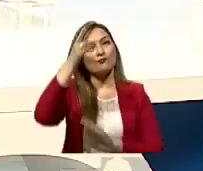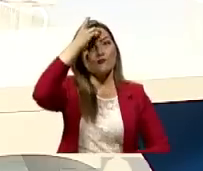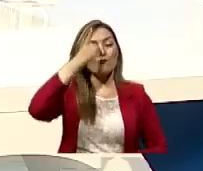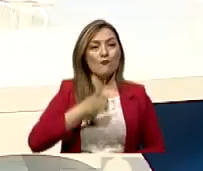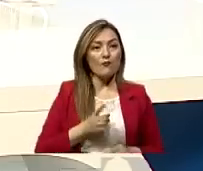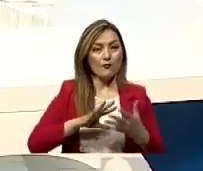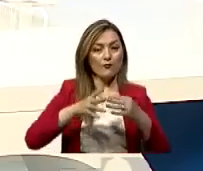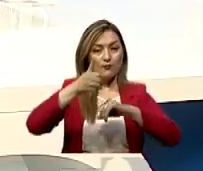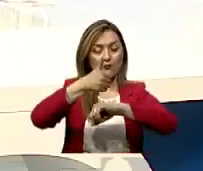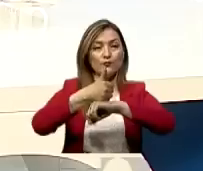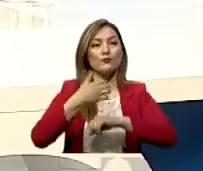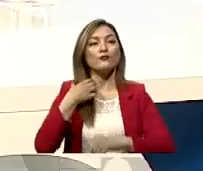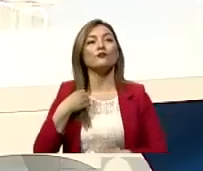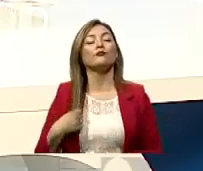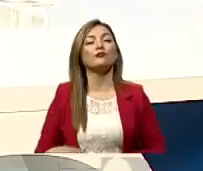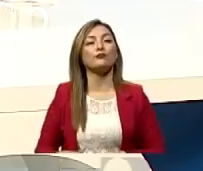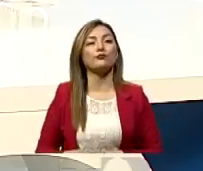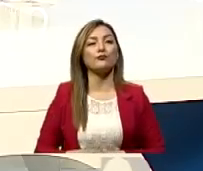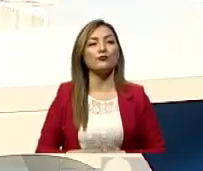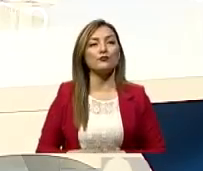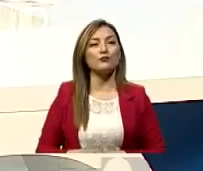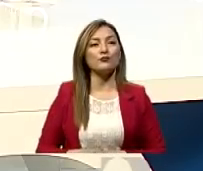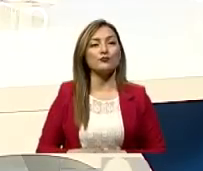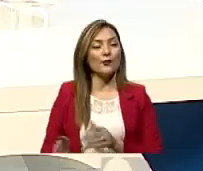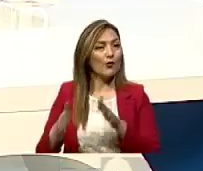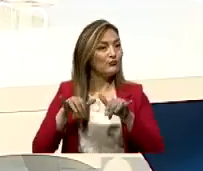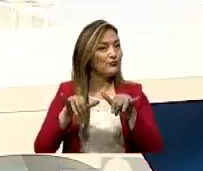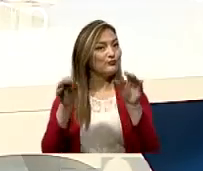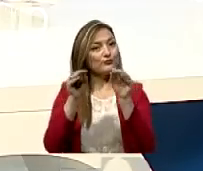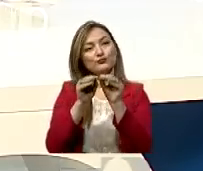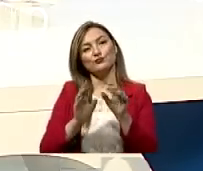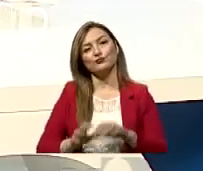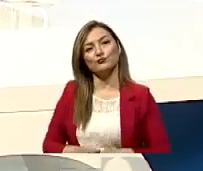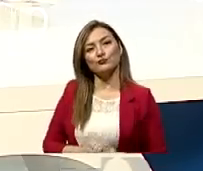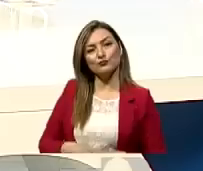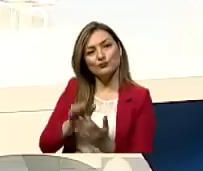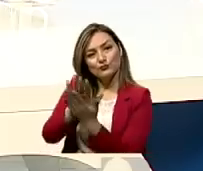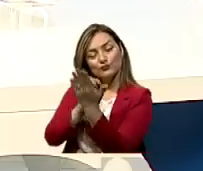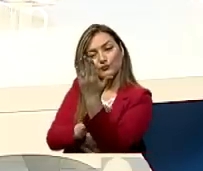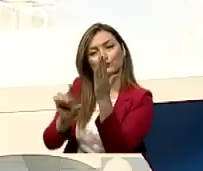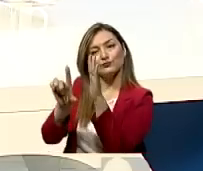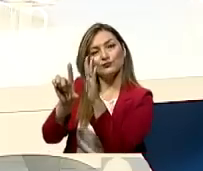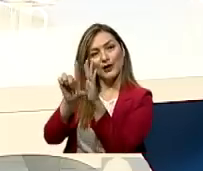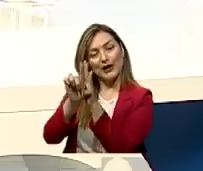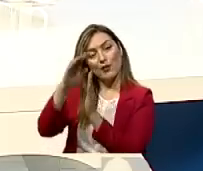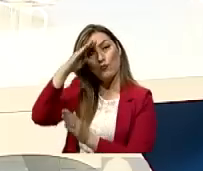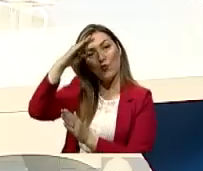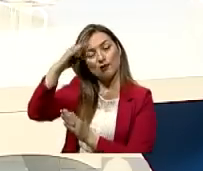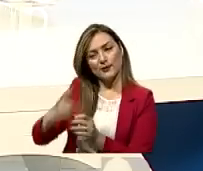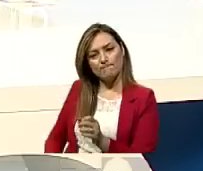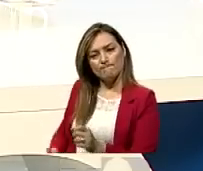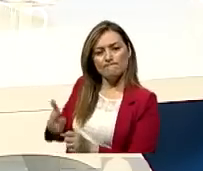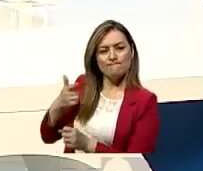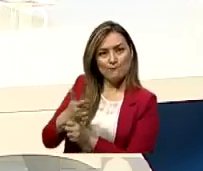que tomaron las autoridades el día de ayer. Vamos a continuar con más y les contamos ahora que el proyecto de ley de uso legítimo de la fuerza